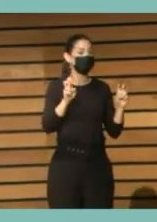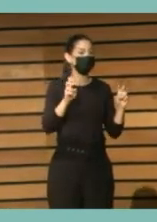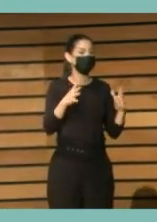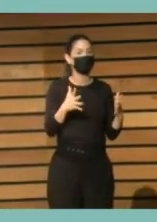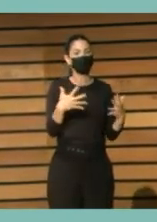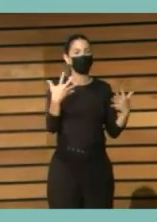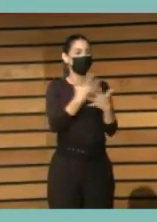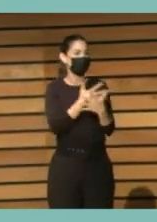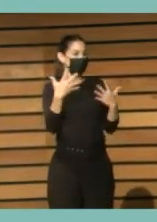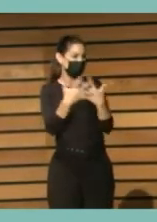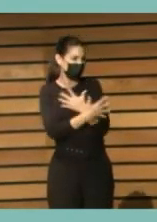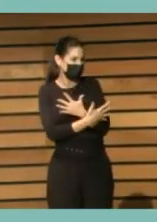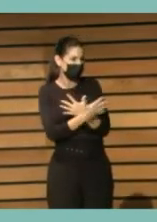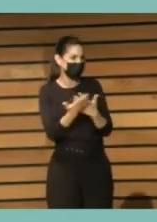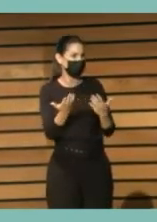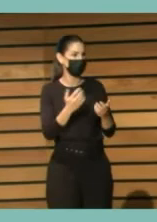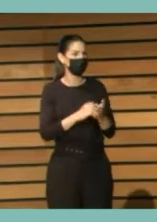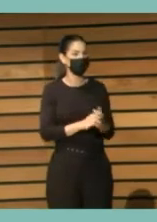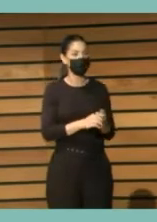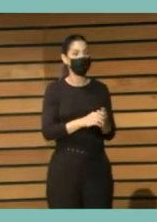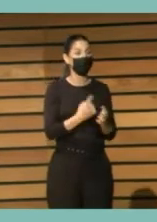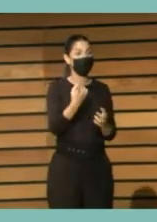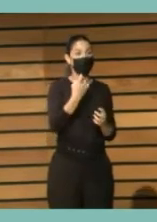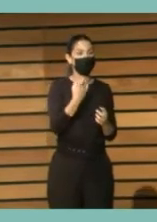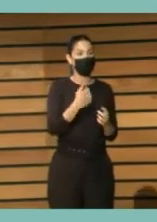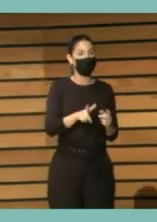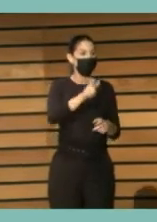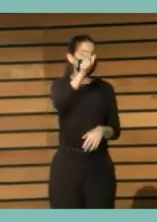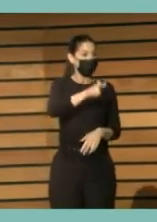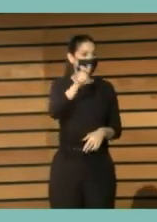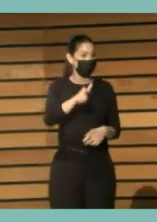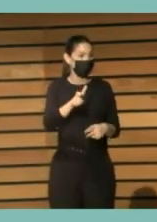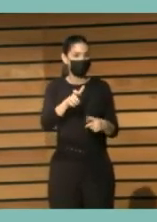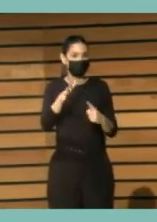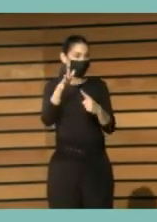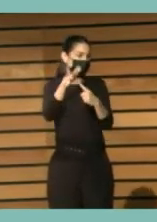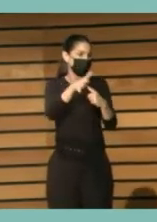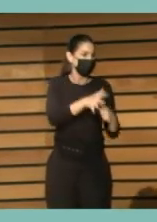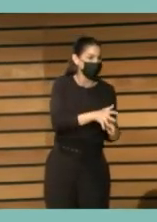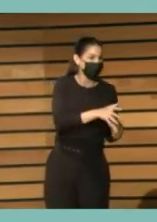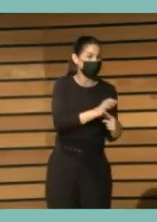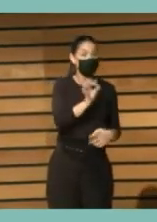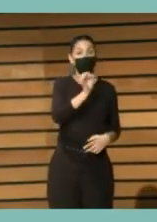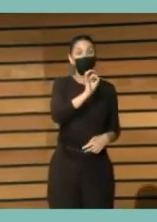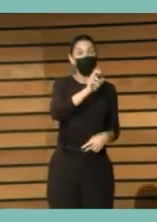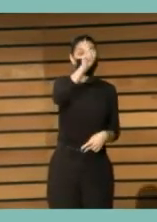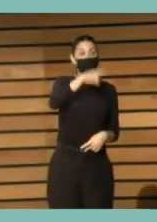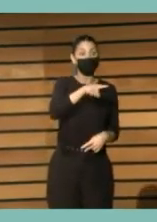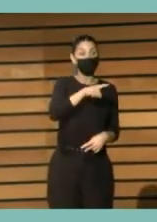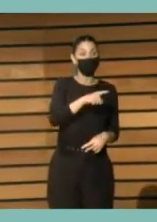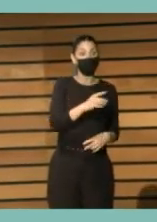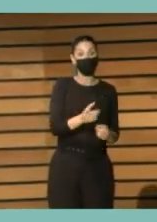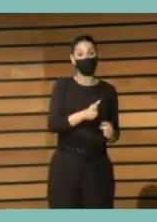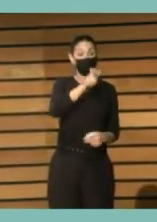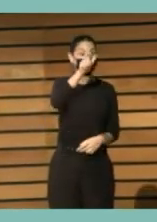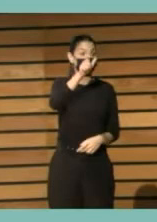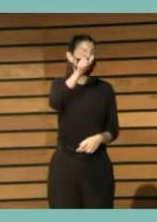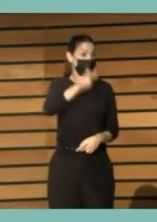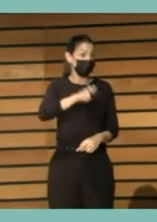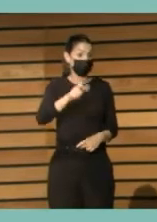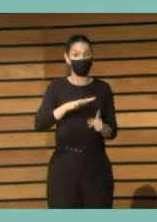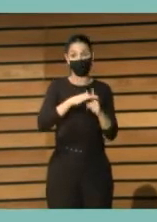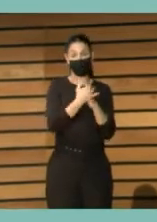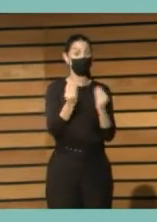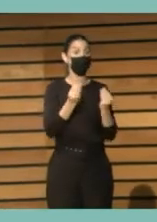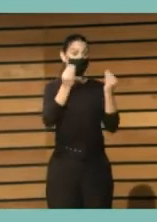interacción. A todos, sin dejar a nadie atrás, los desfavorecidos, pero, y los que están más favorecidos. Este es el tema, ¿no? Sí, por supuesto. Sí. Joao,